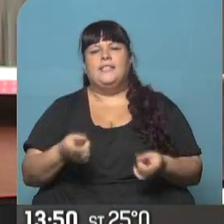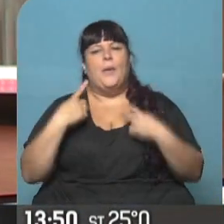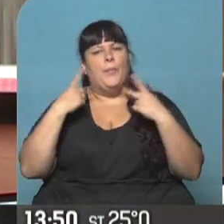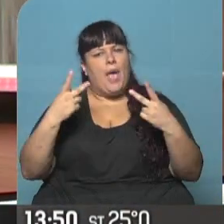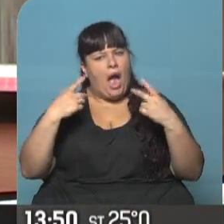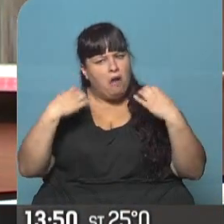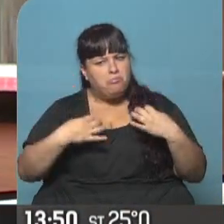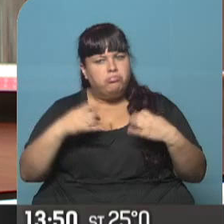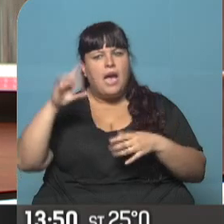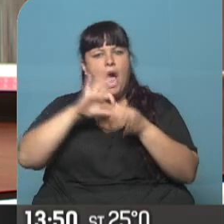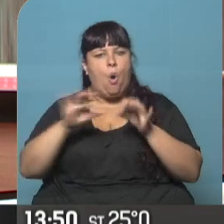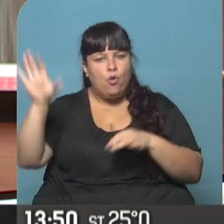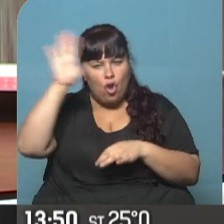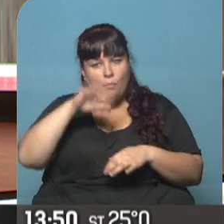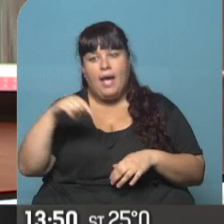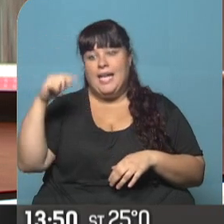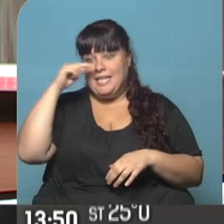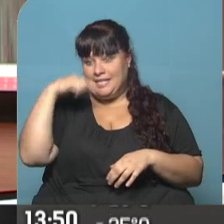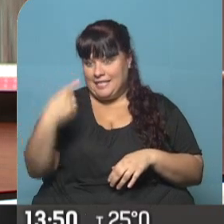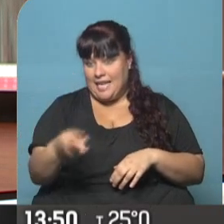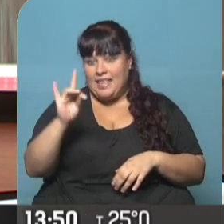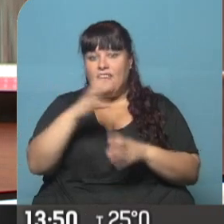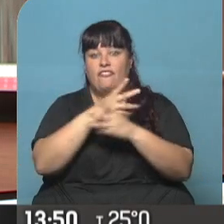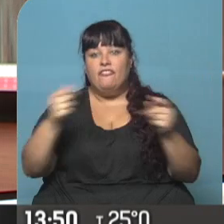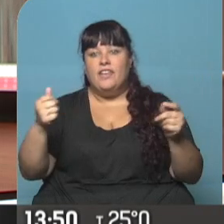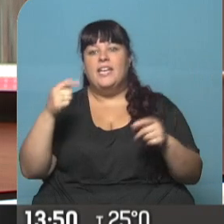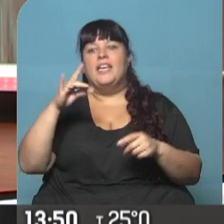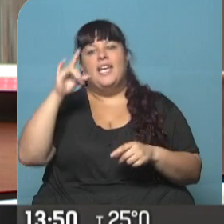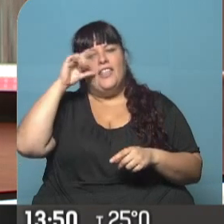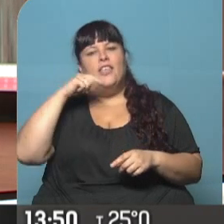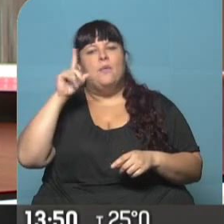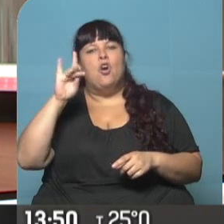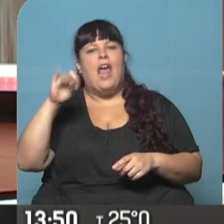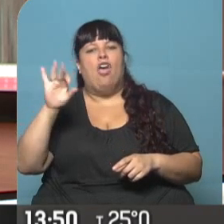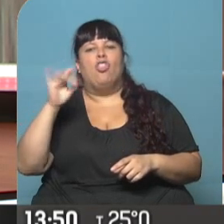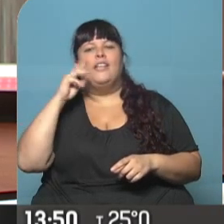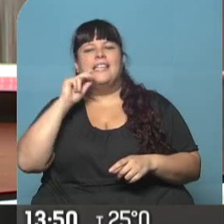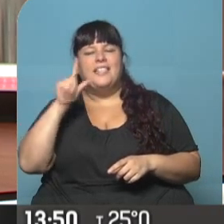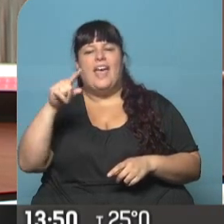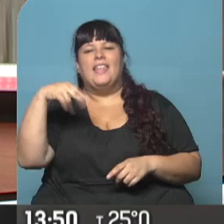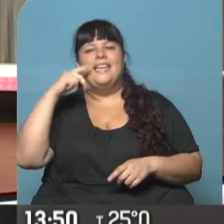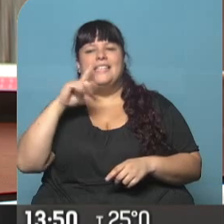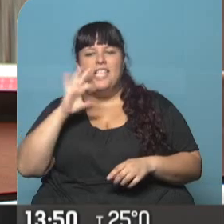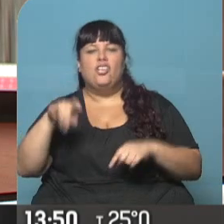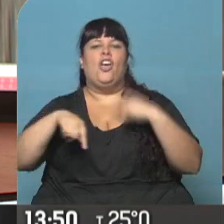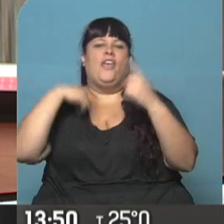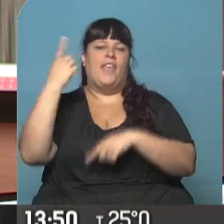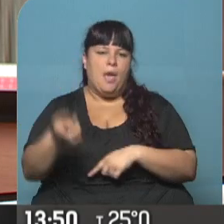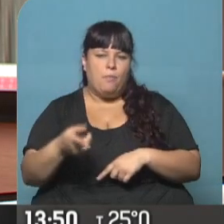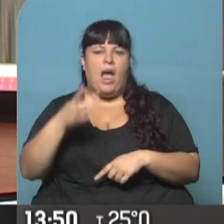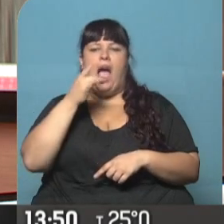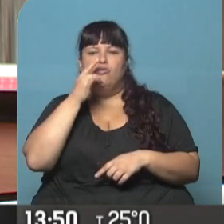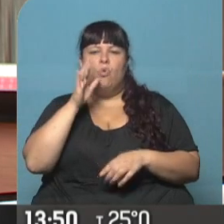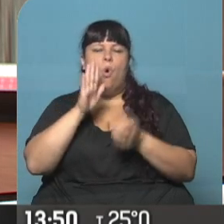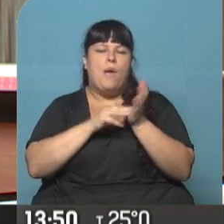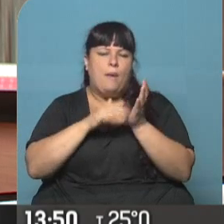muy celebrada por Europa. El 7 van a estar cerrando el año con Devorando Intensidad, su nuevo disco en Niceto, y después se viene Azul, Bahía